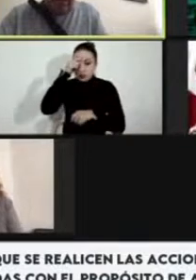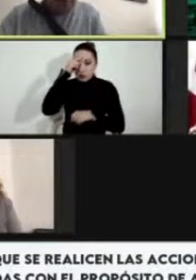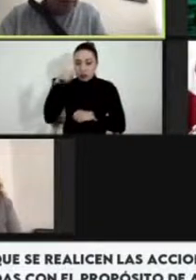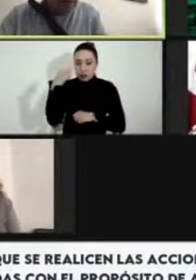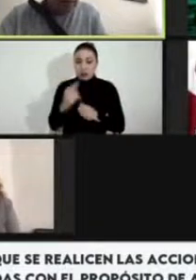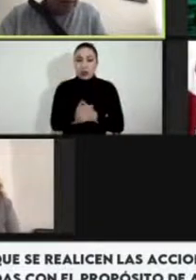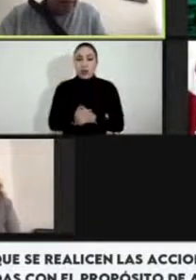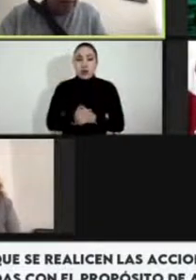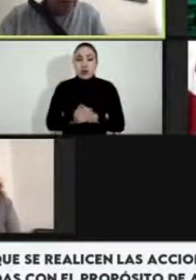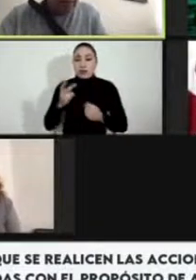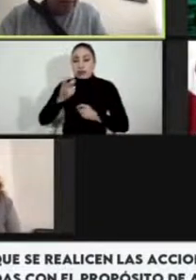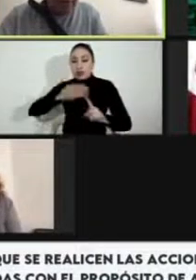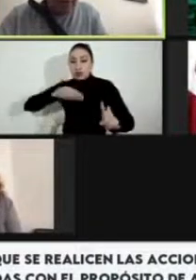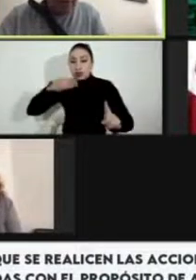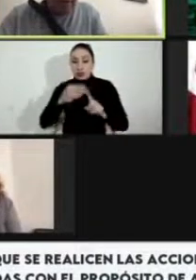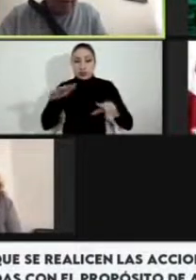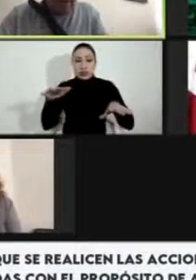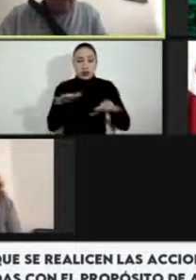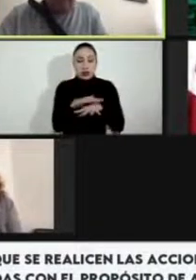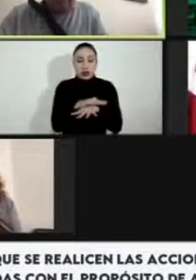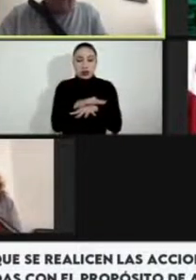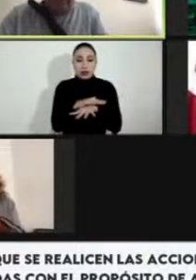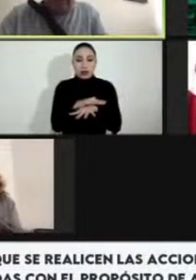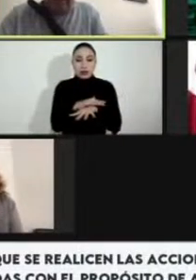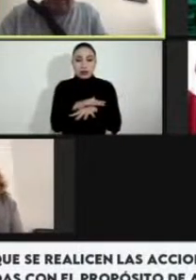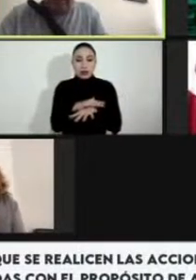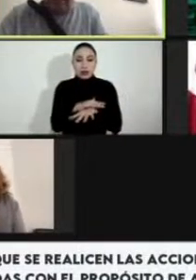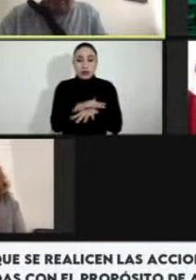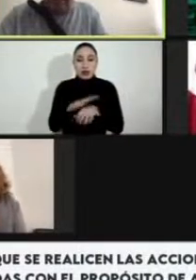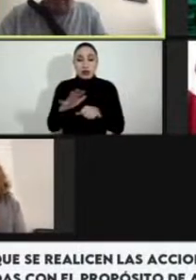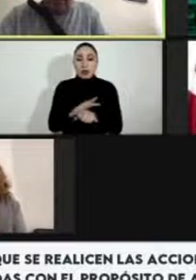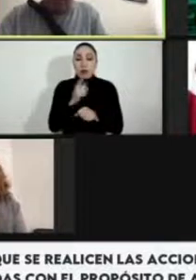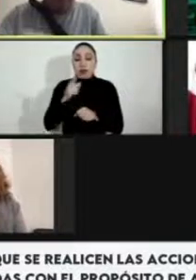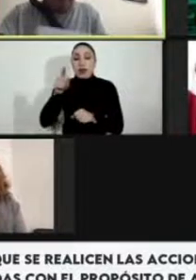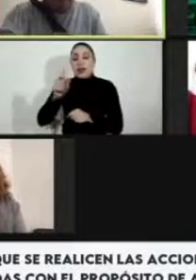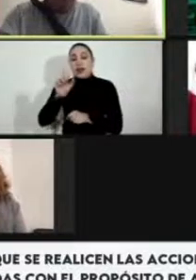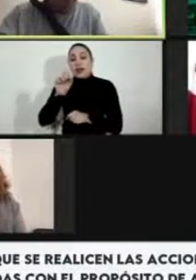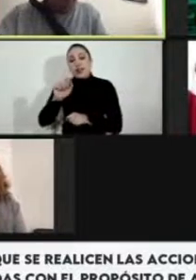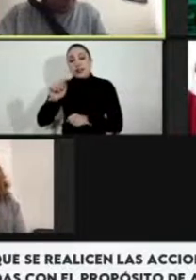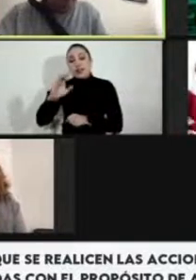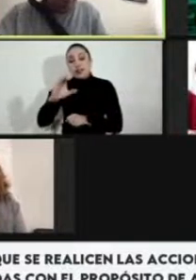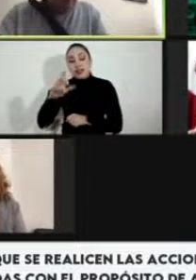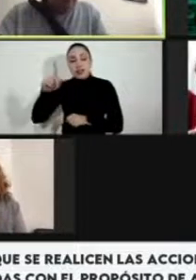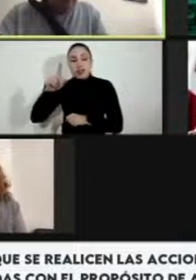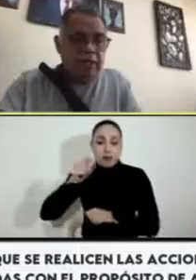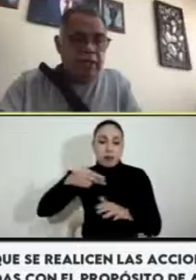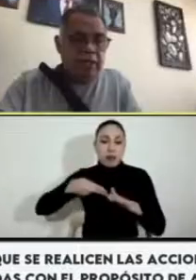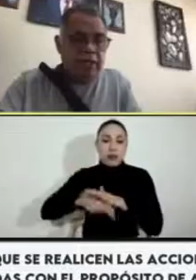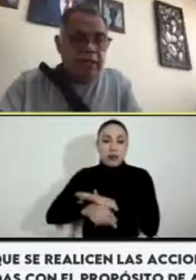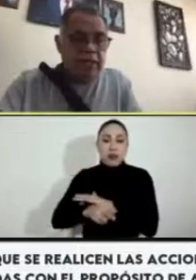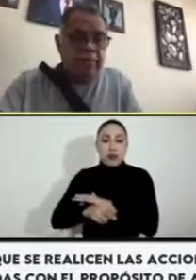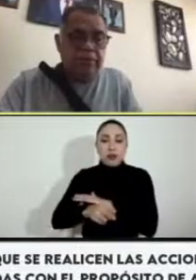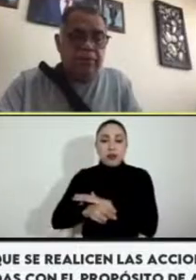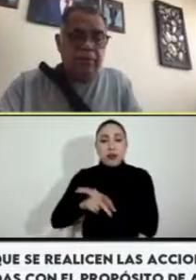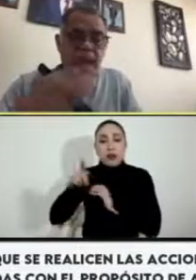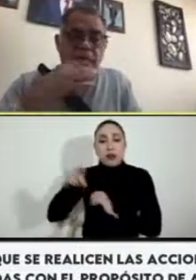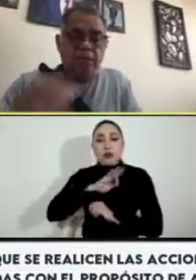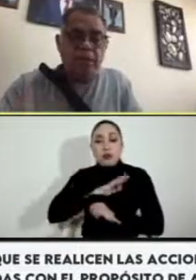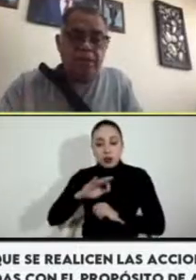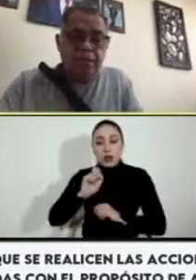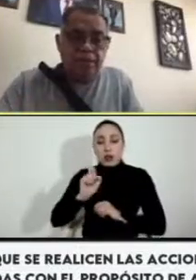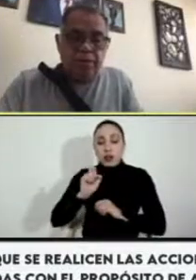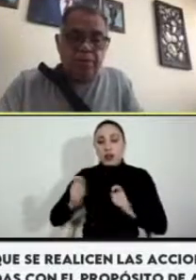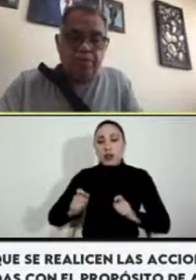el diputado promovente es viable, pues el sistema de transporte colectivo metro puede autorizar la transmisión de